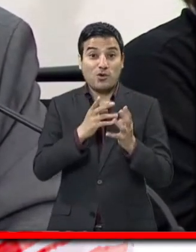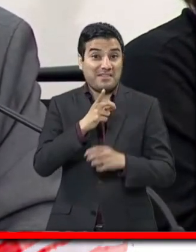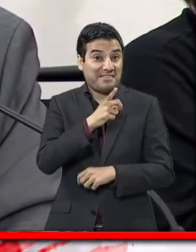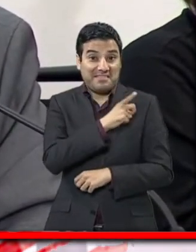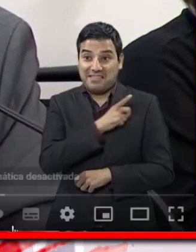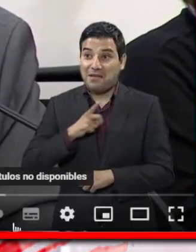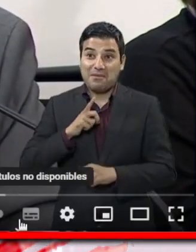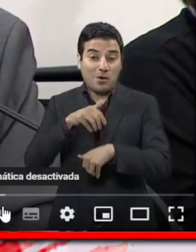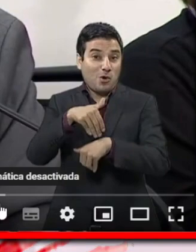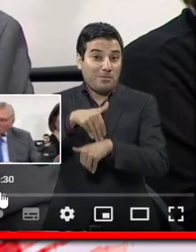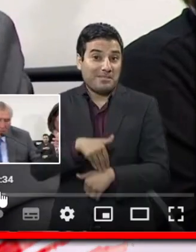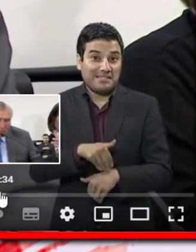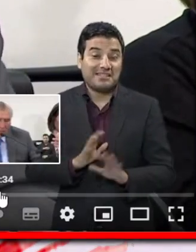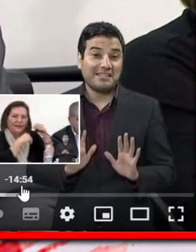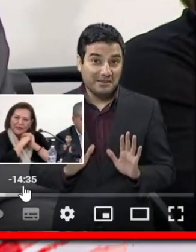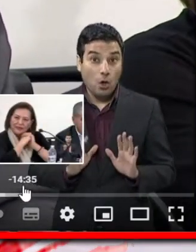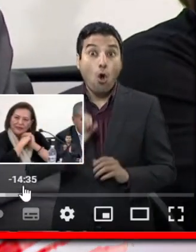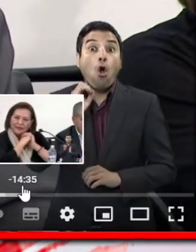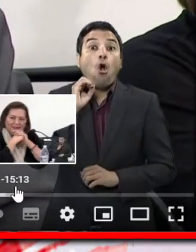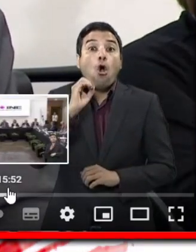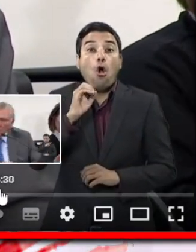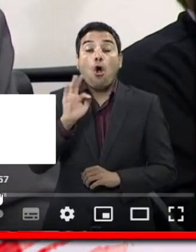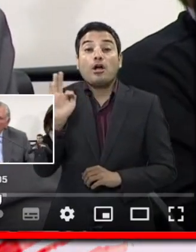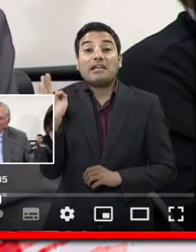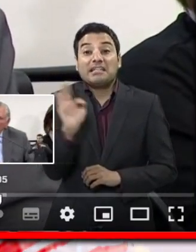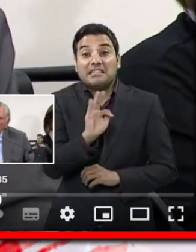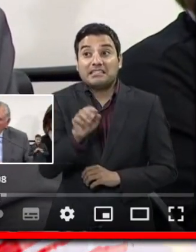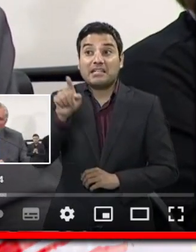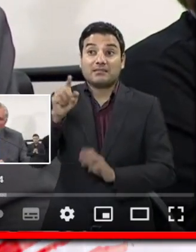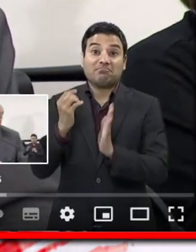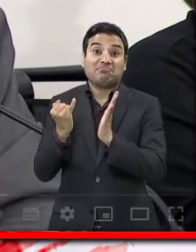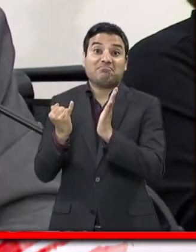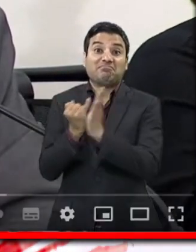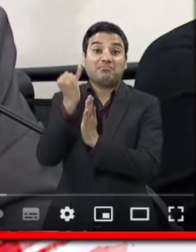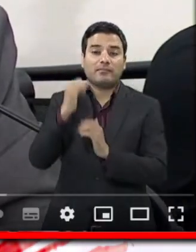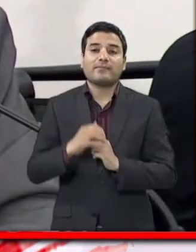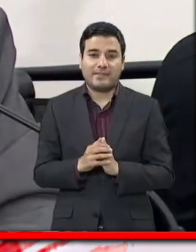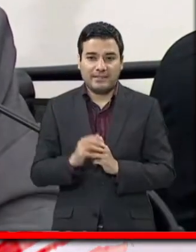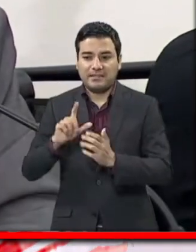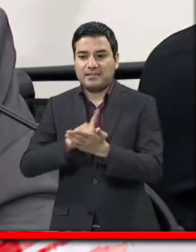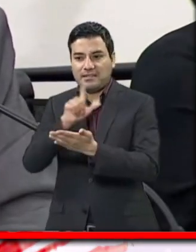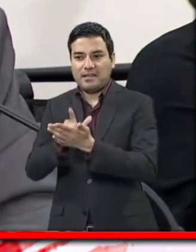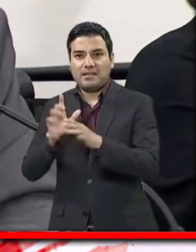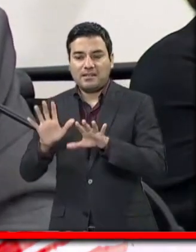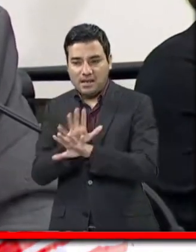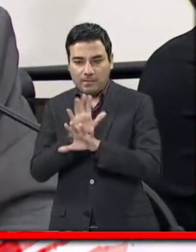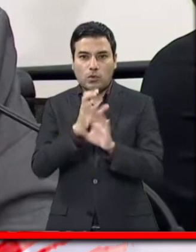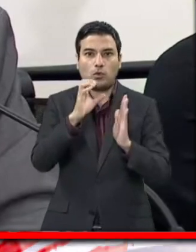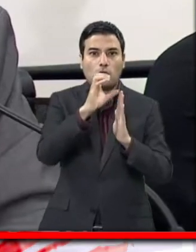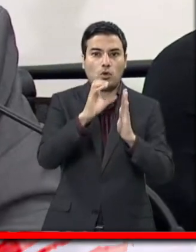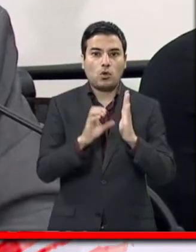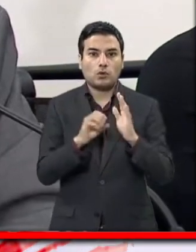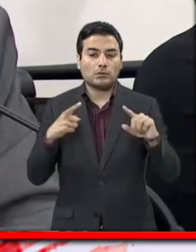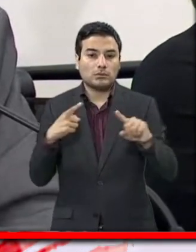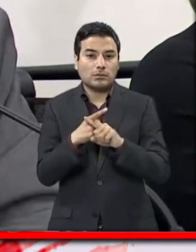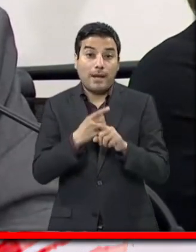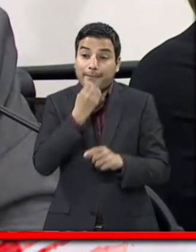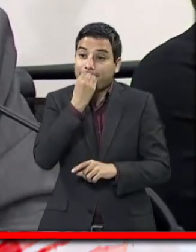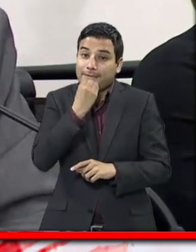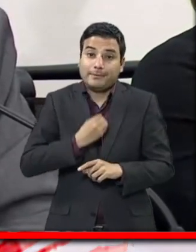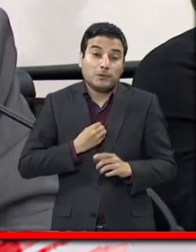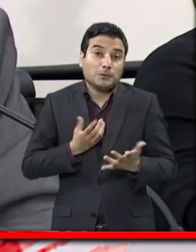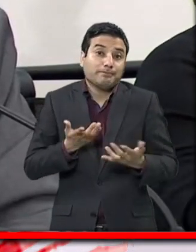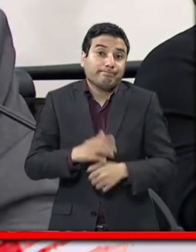este si declaran que hay inconstitucionalidad Bueno pues entonces se tendrá que trabajar